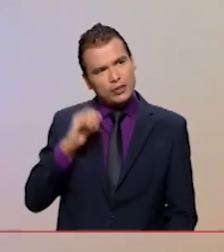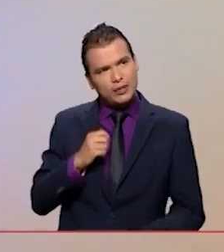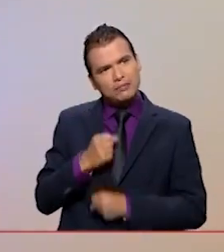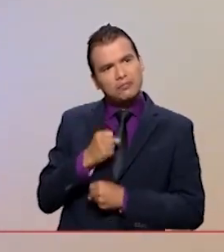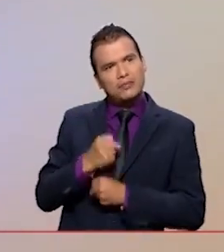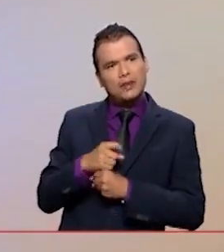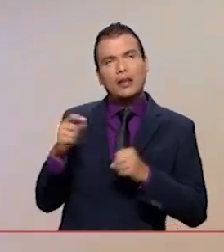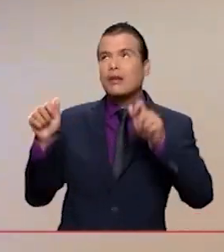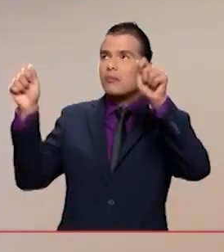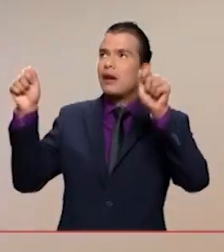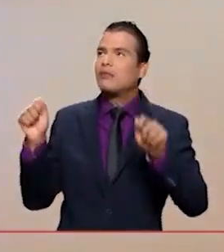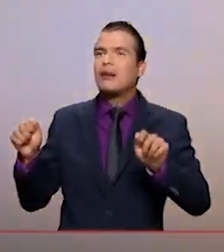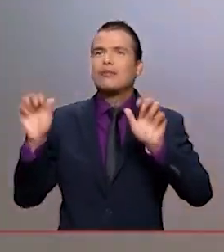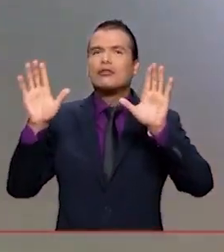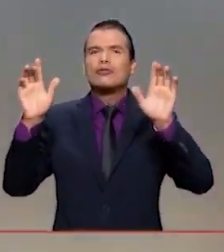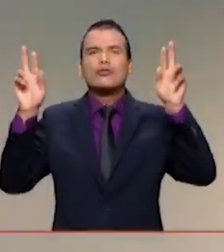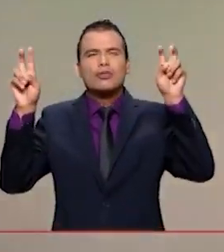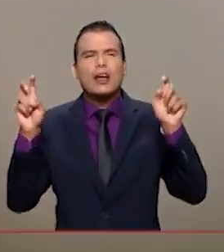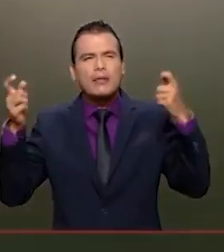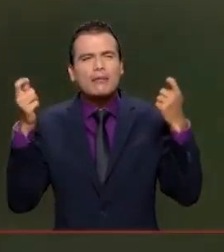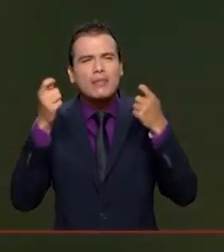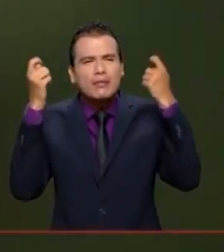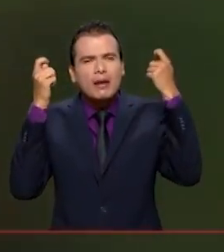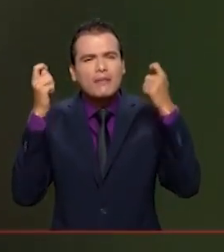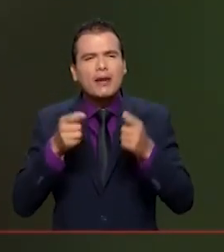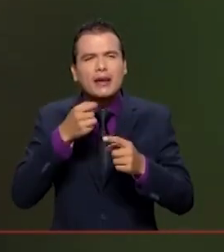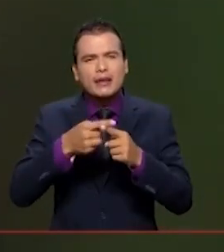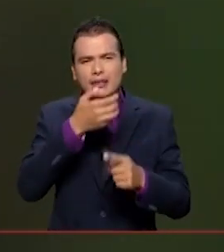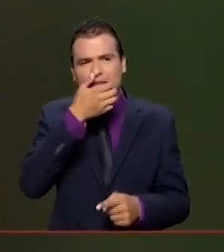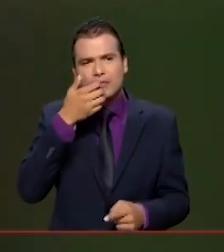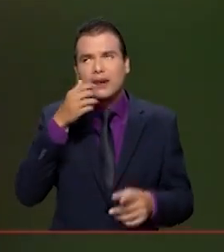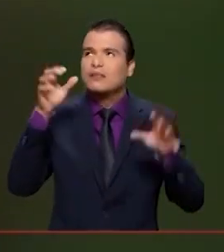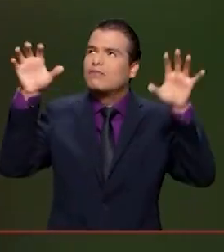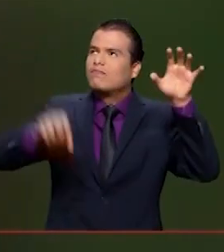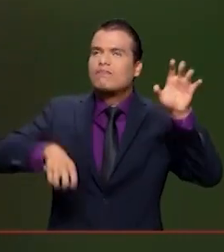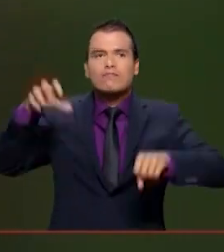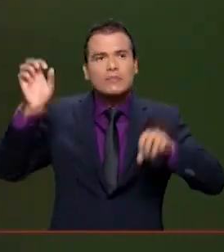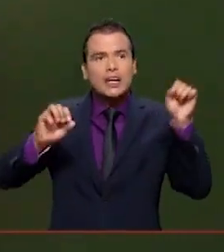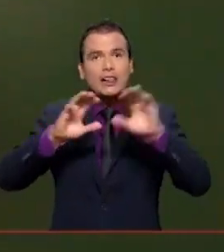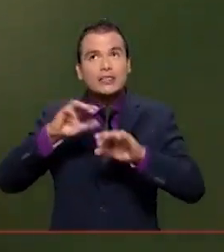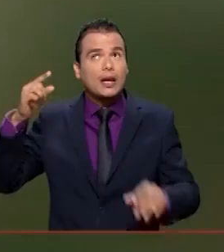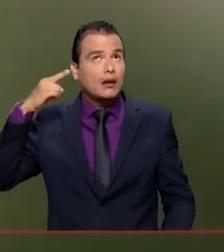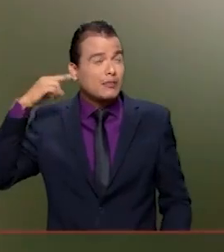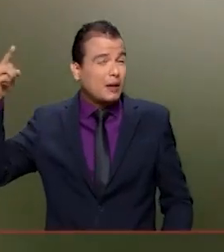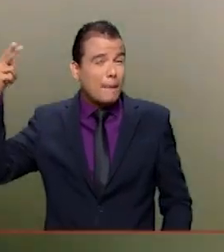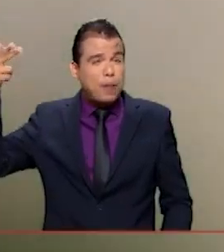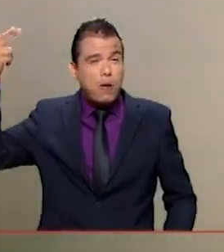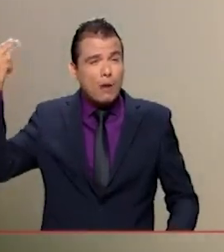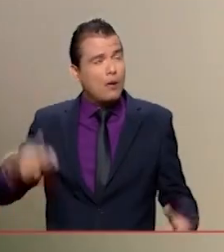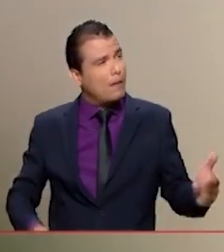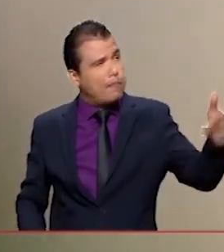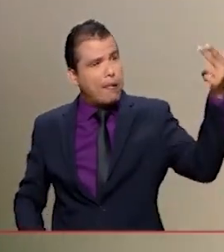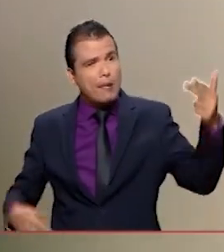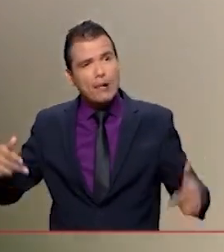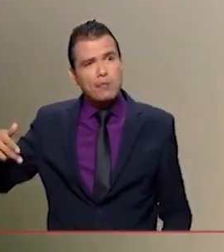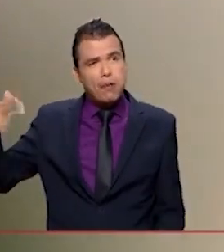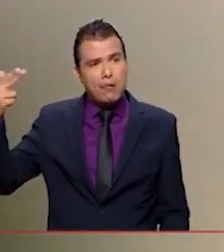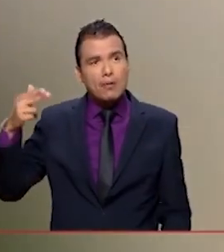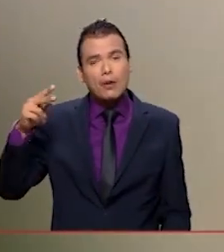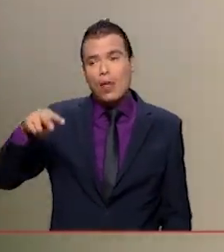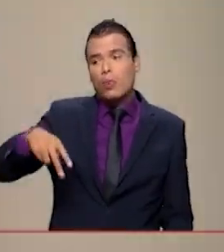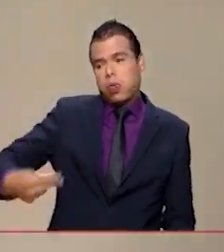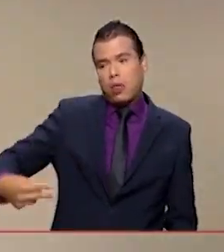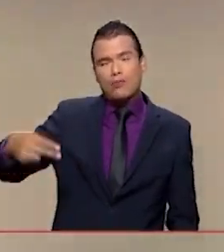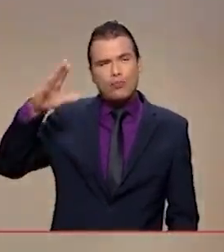instalados en el barrio Machaqueo, alusivos a las disidencias de las FARC, fueron sorprendidos por las ráfagas. Uno de ellos fue impactado por la parte trasera y